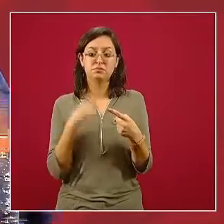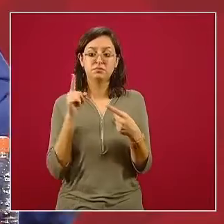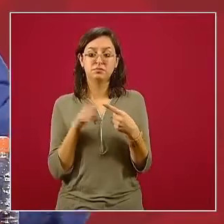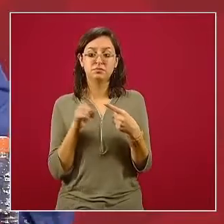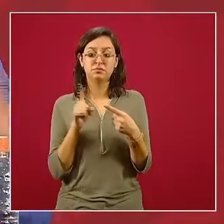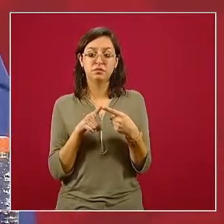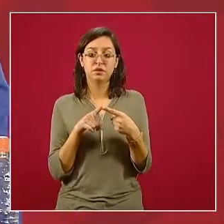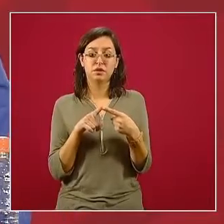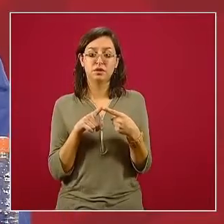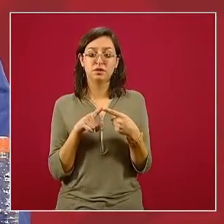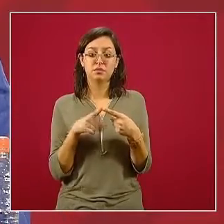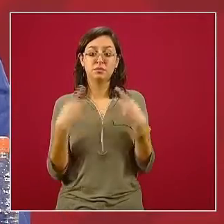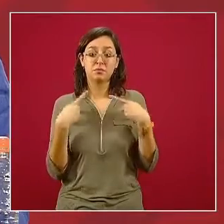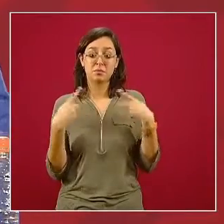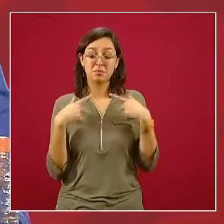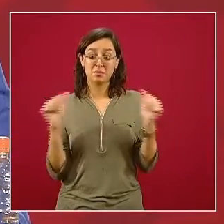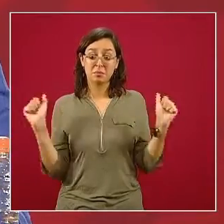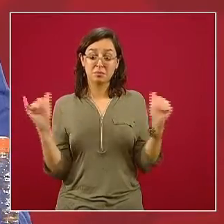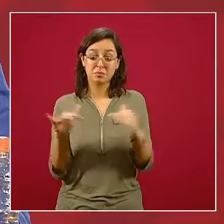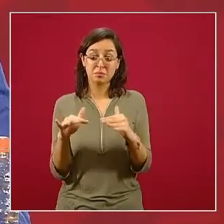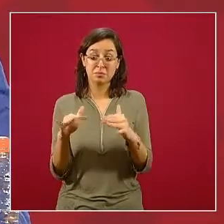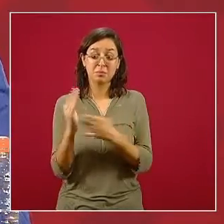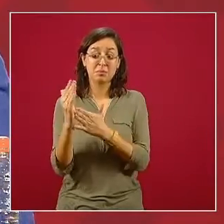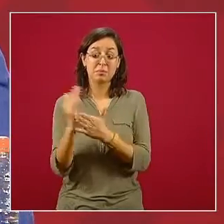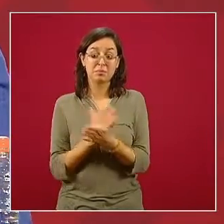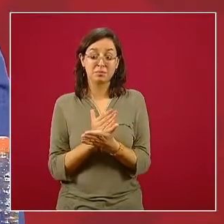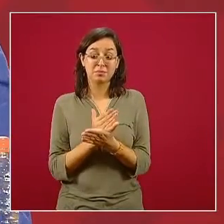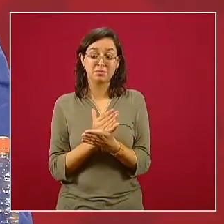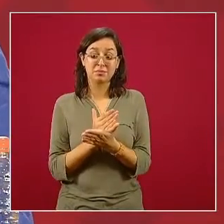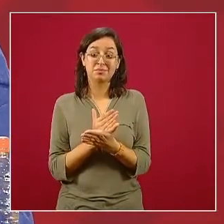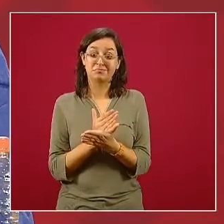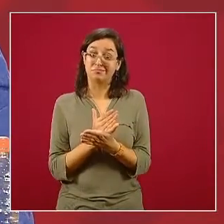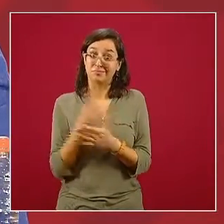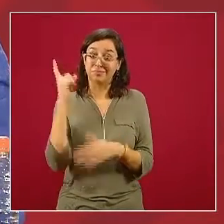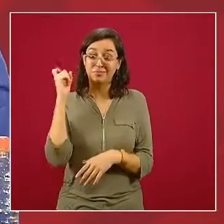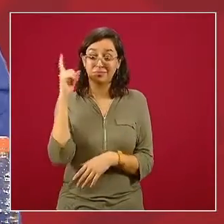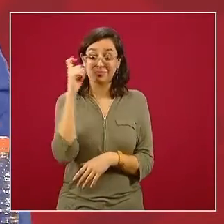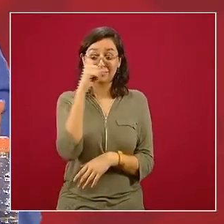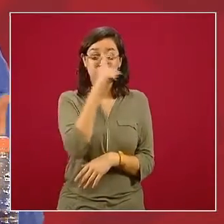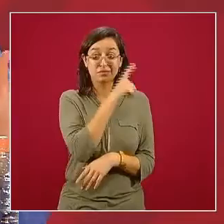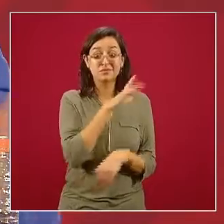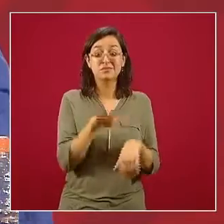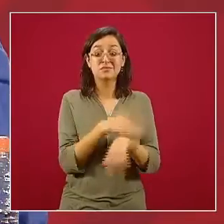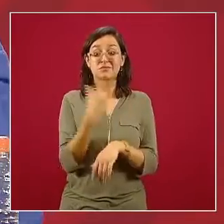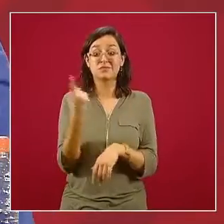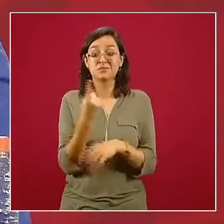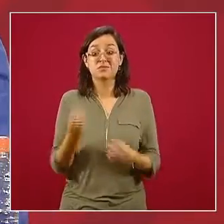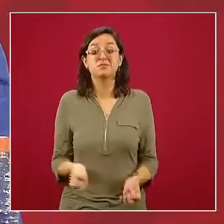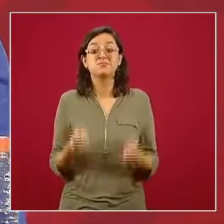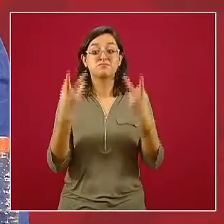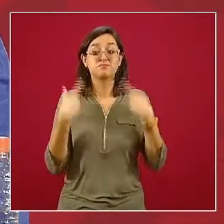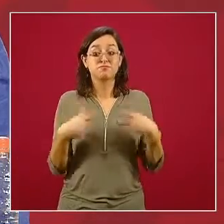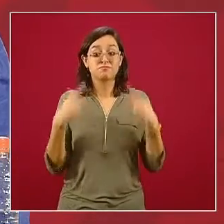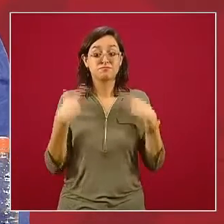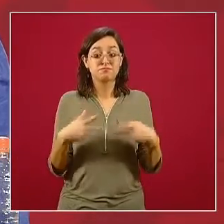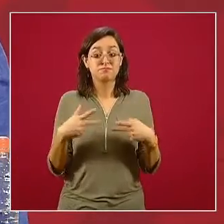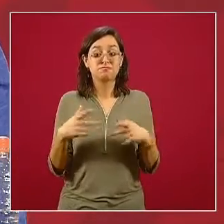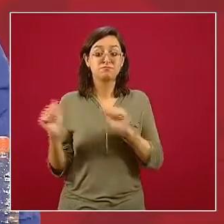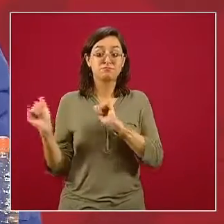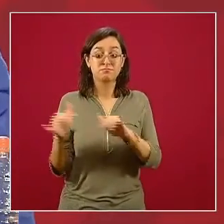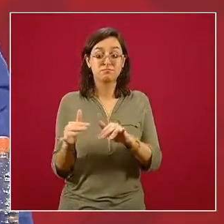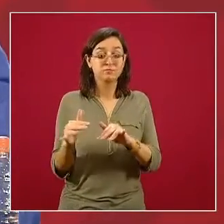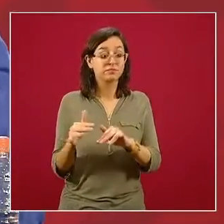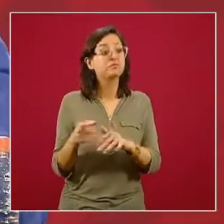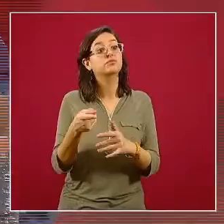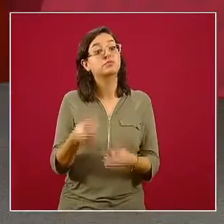es disminuir el aforo, lo cual en sí mismo es un reto porque depende del número de unidades disponibles.